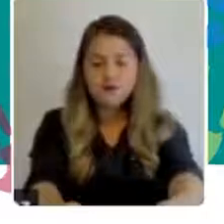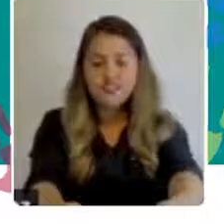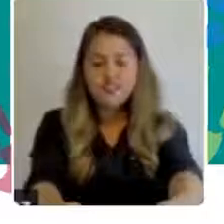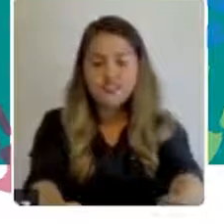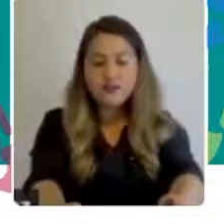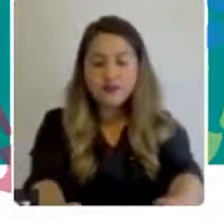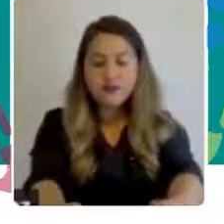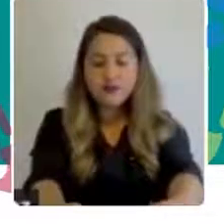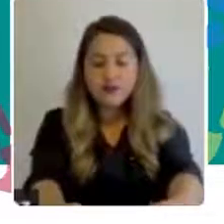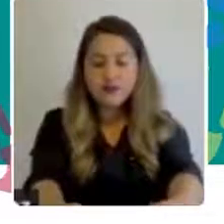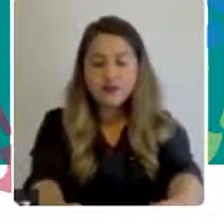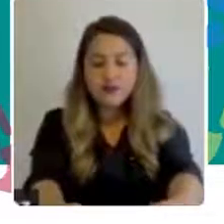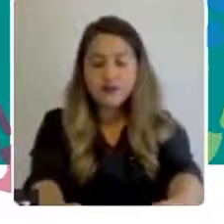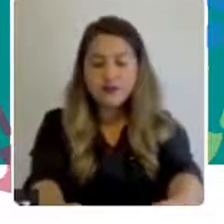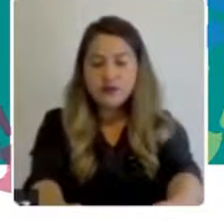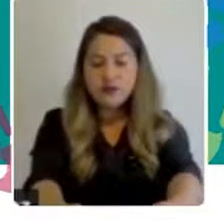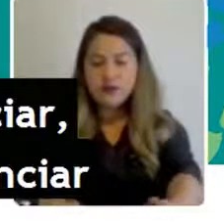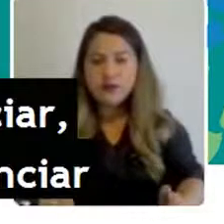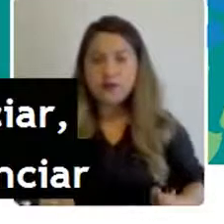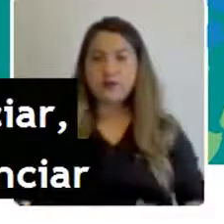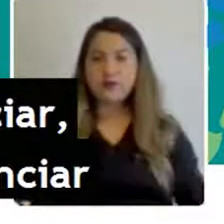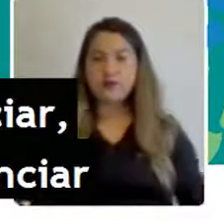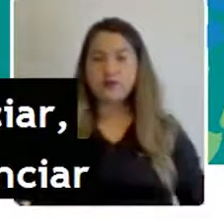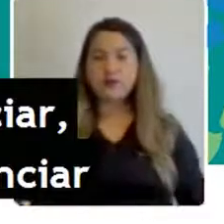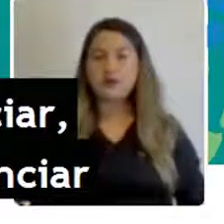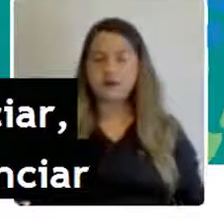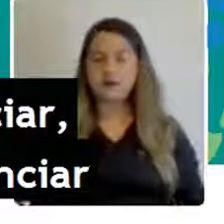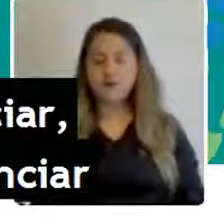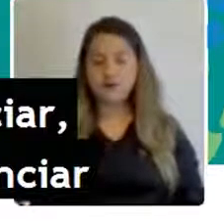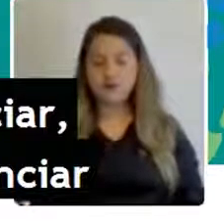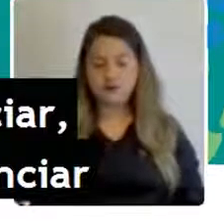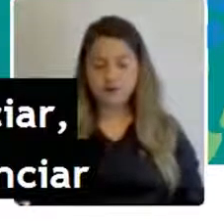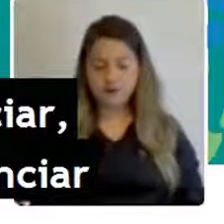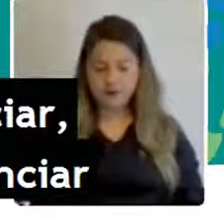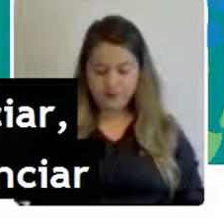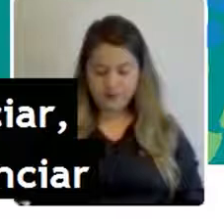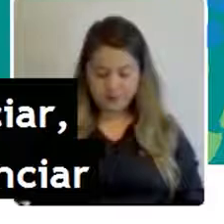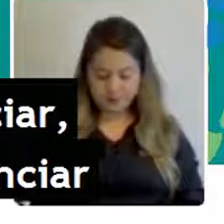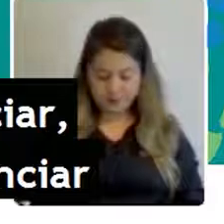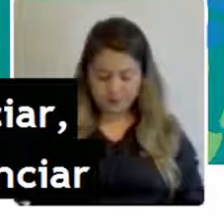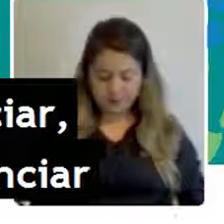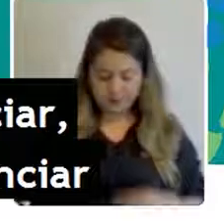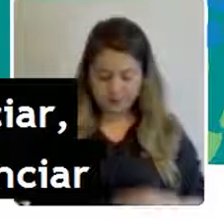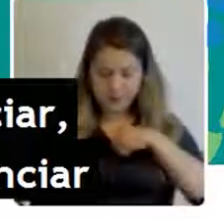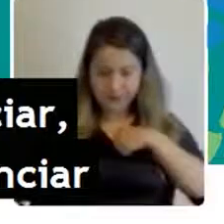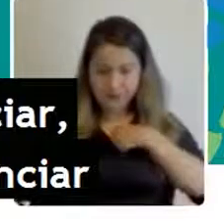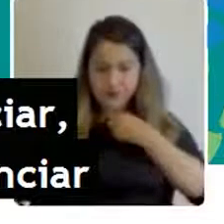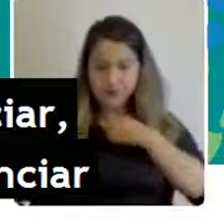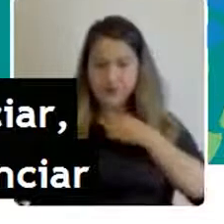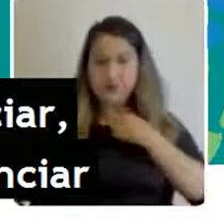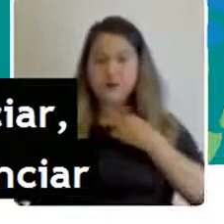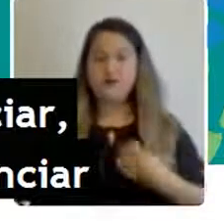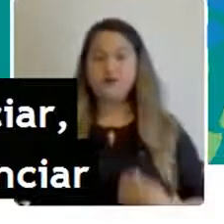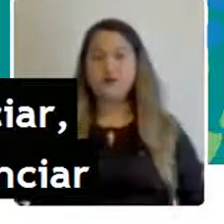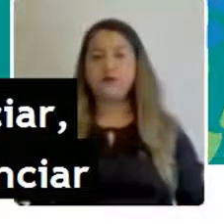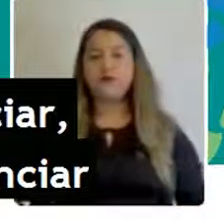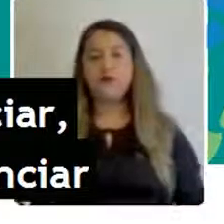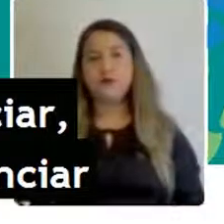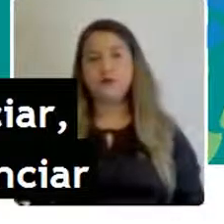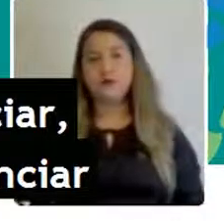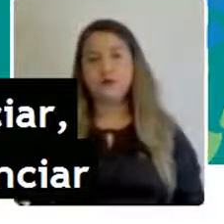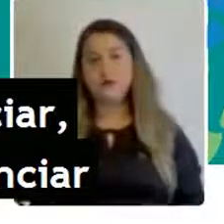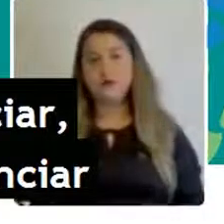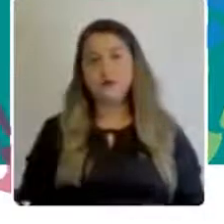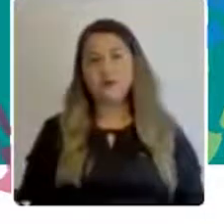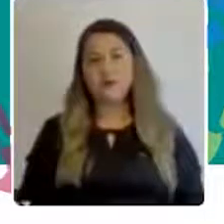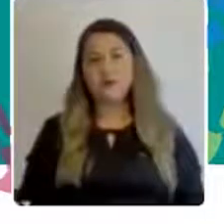Creo que para cualquiera es que vea cómo vamos a financiar esto, cómo los grupos de pacientes los van a